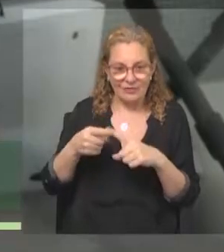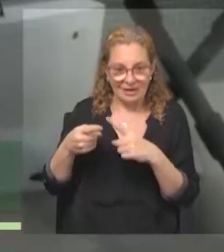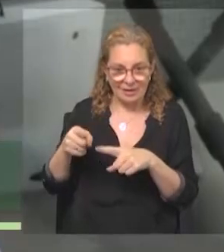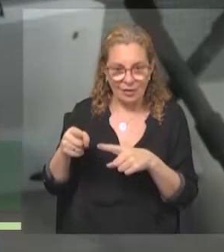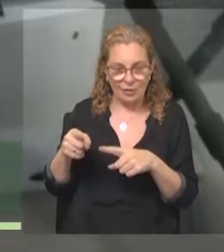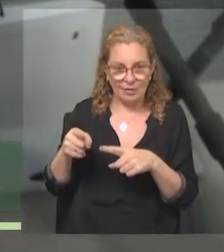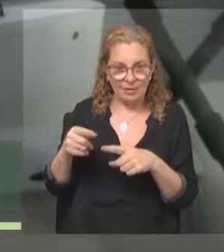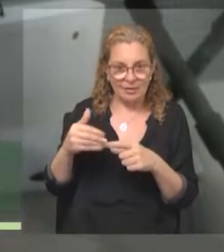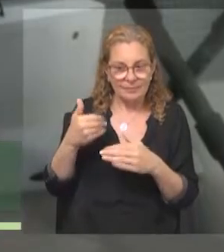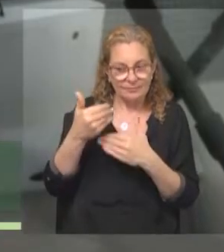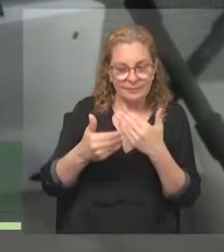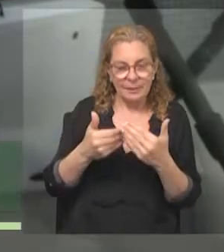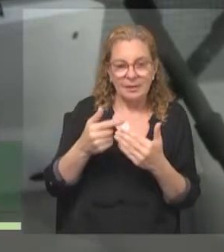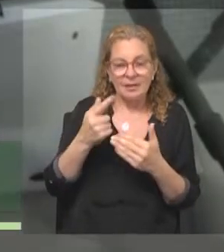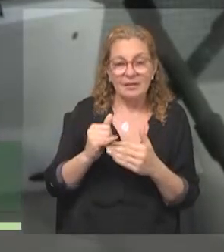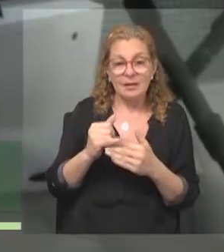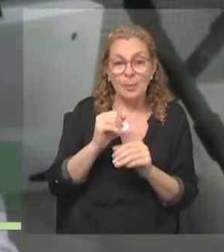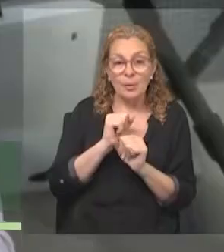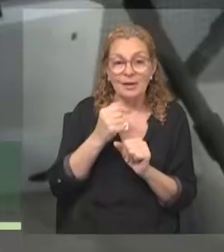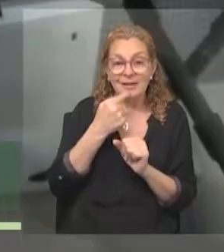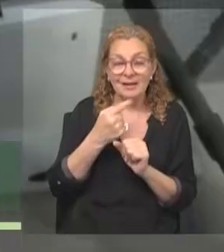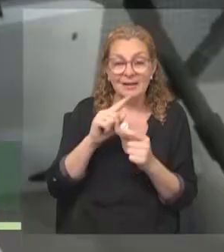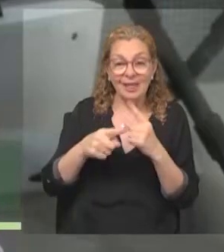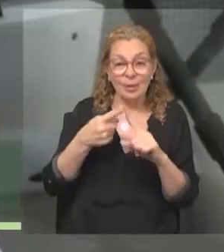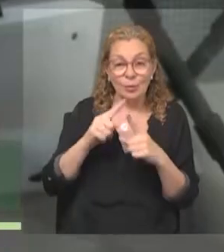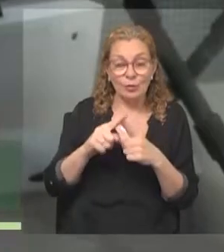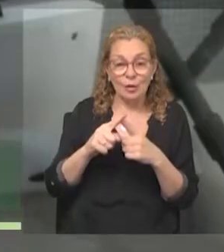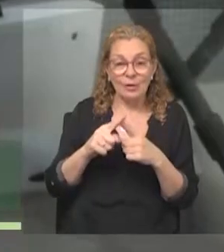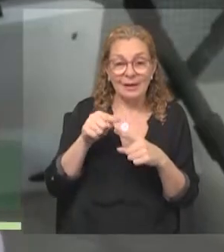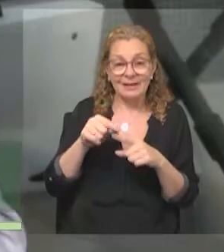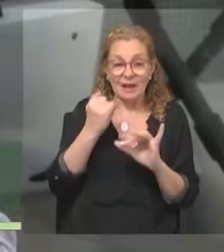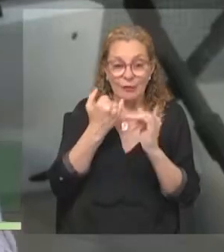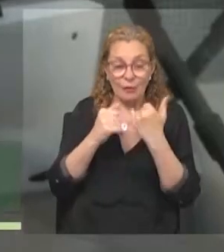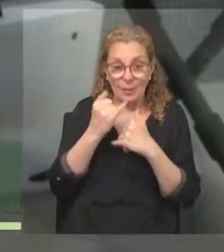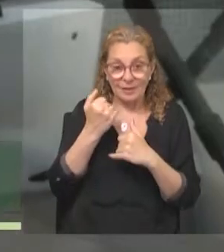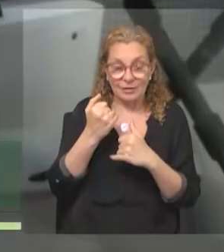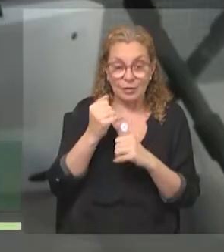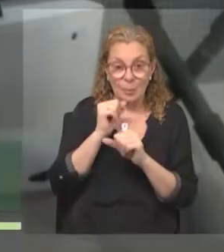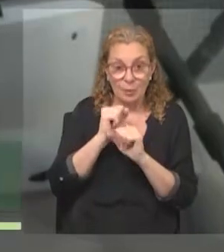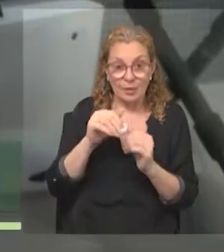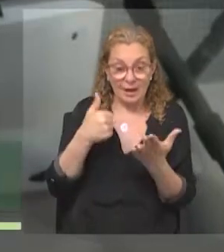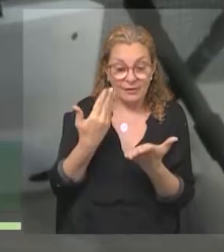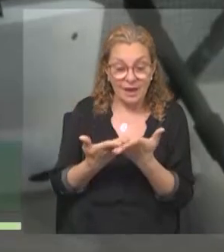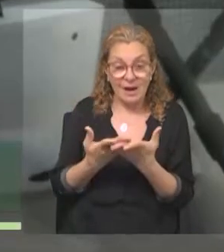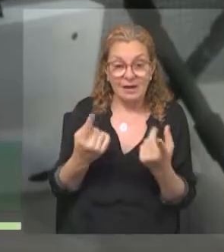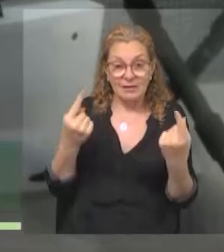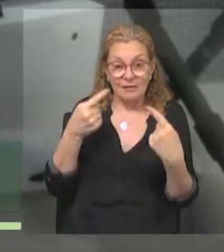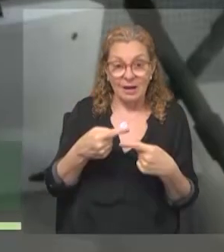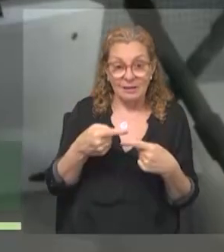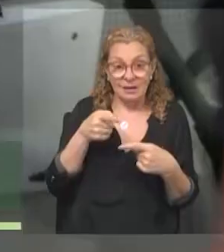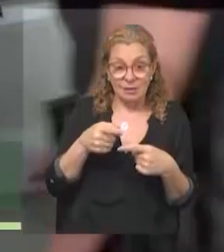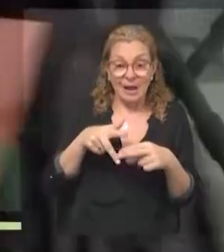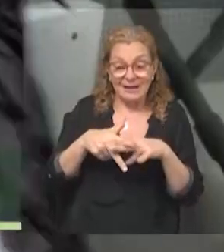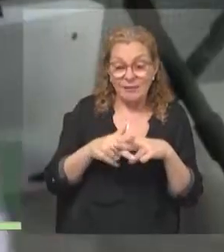pasando sin poder dar esa discusión poder dar esa información de lo que es poder dar el debate sobre el uso de esas